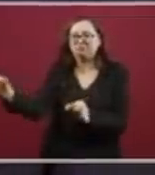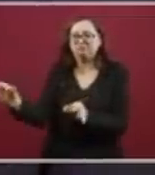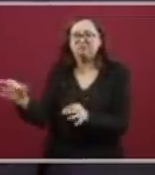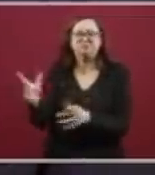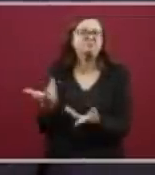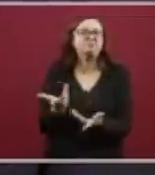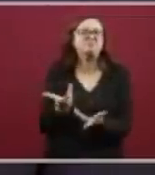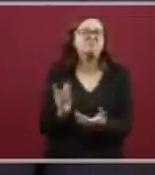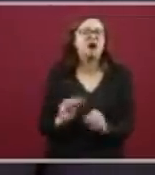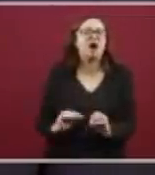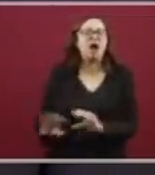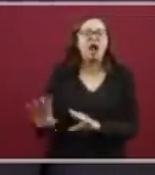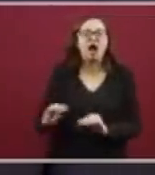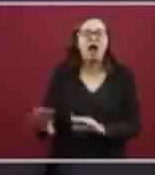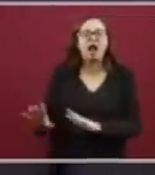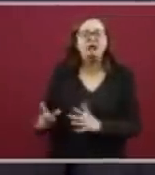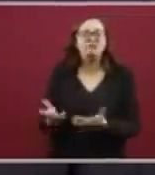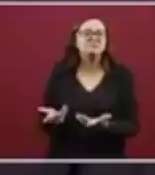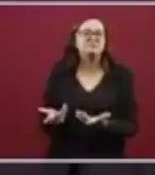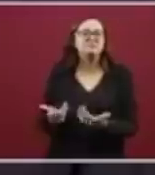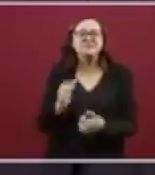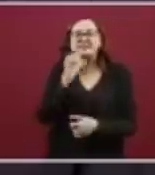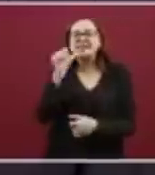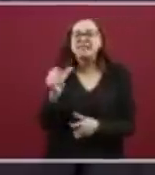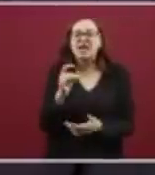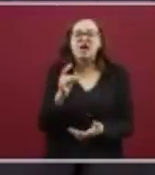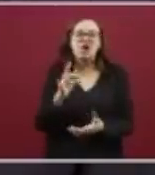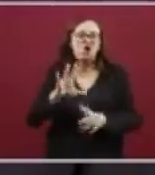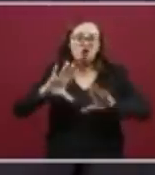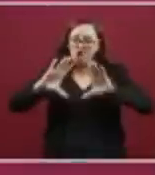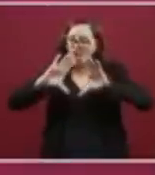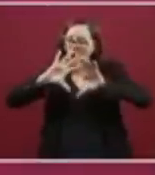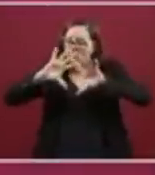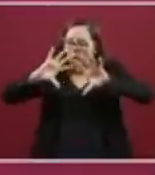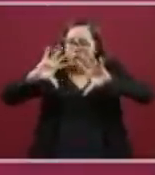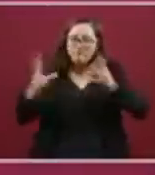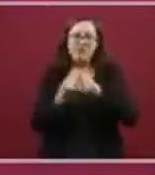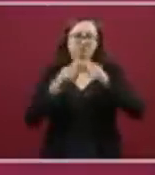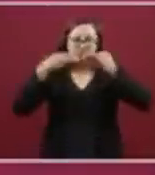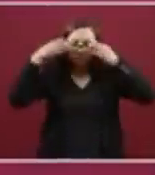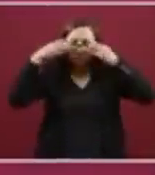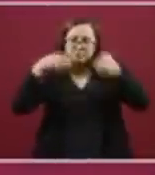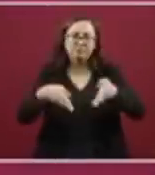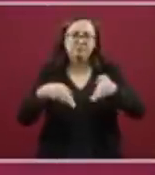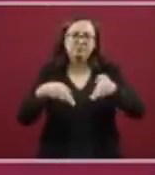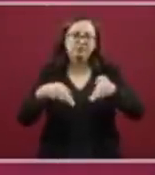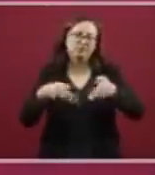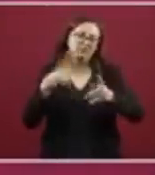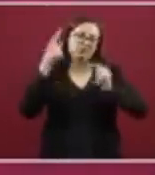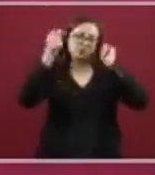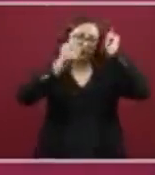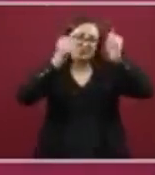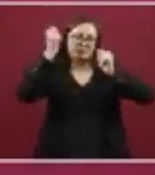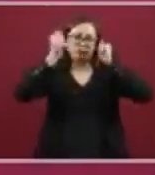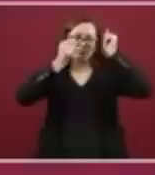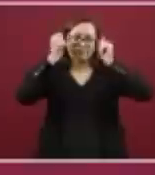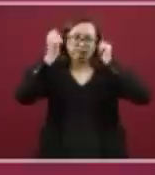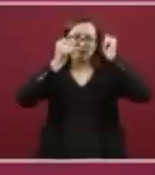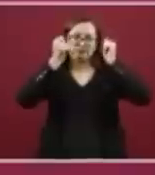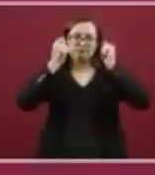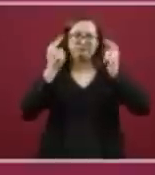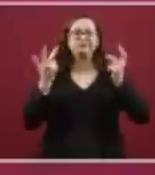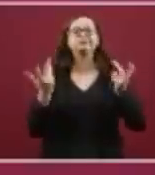no ha habido crecimiento, todo se ha concentrado en el Caribe por el turismo.